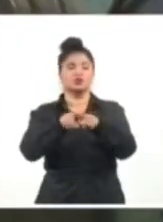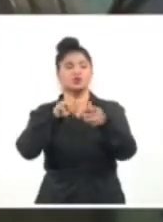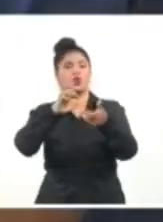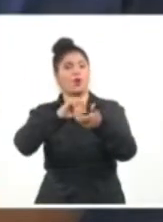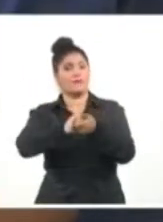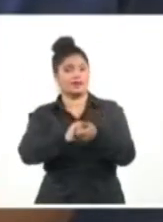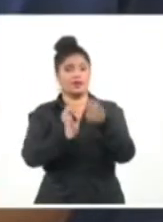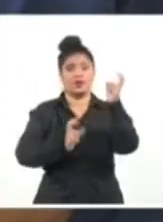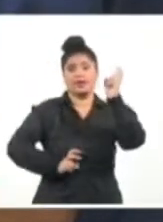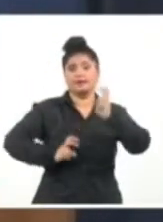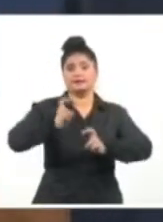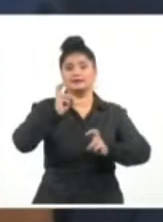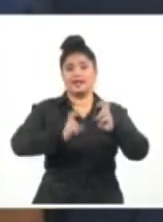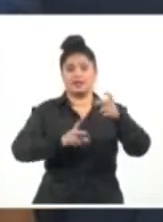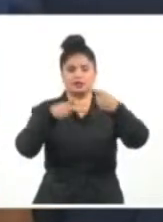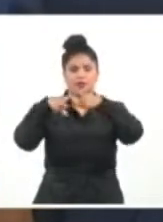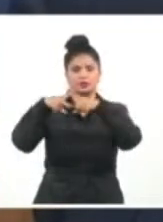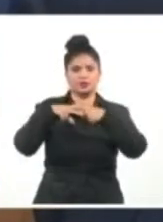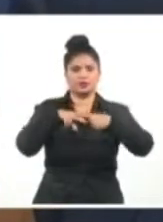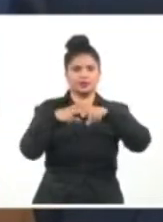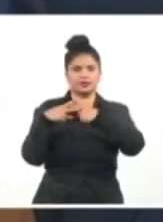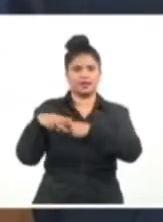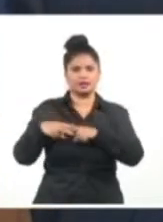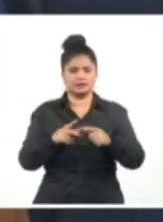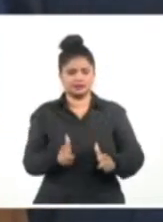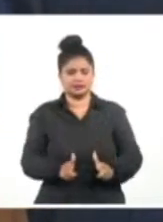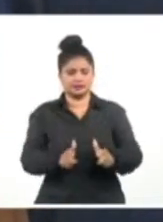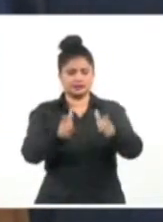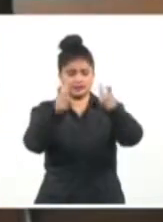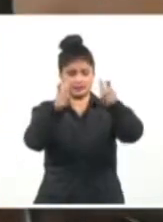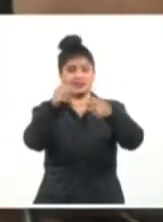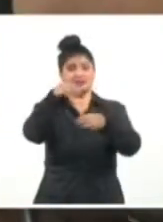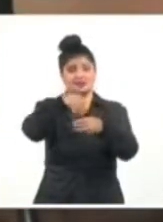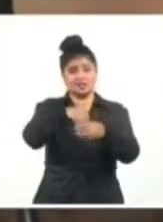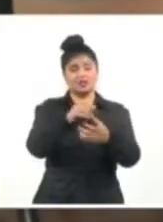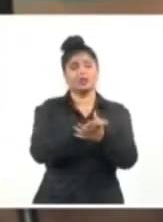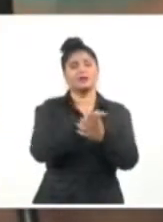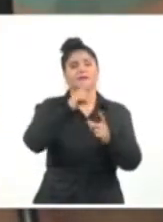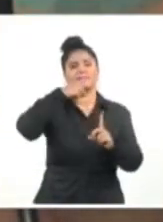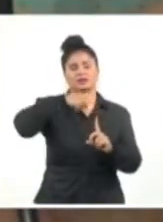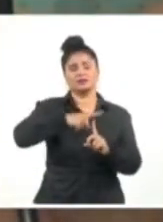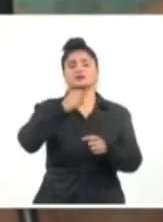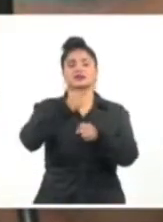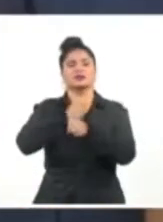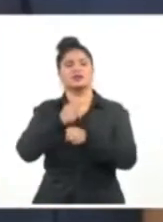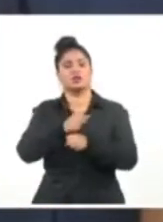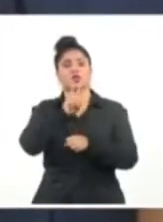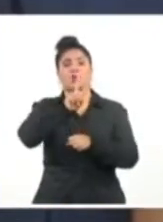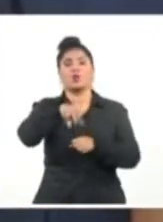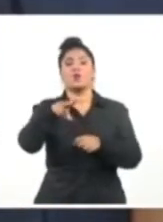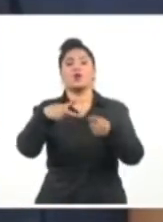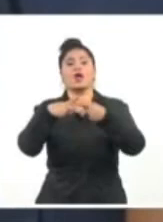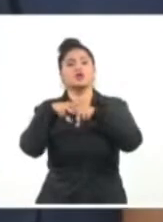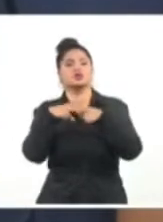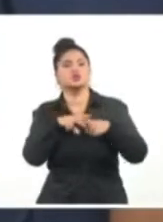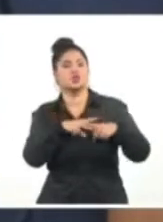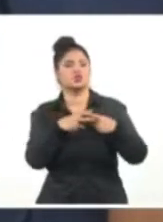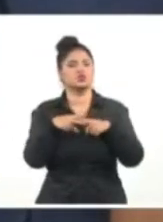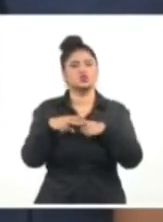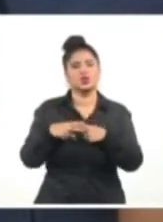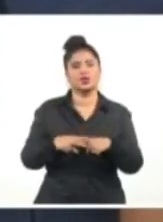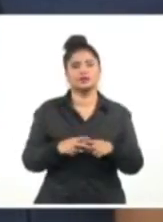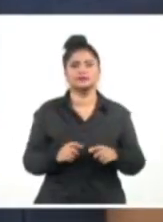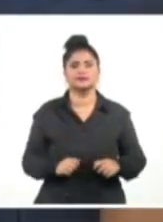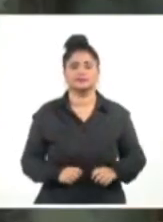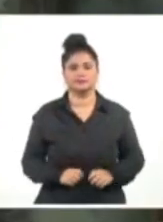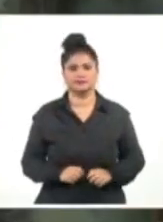de automática de la Central Termoeléctrica Antonio Guiteras de Matanzas, busca soluciones y alternativas para mantener la generación en